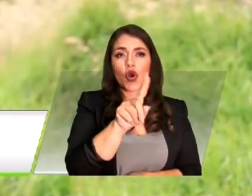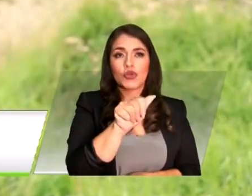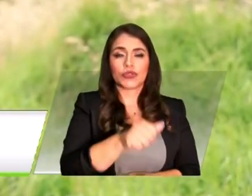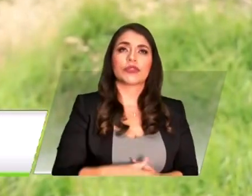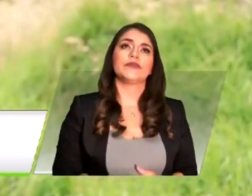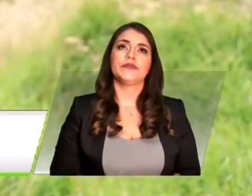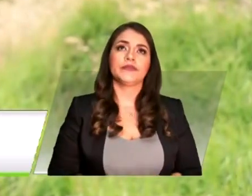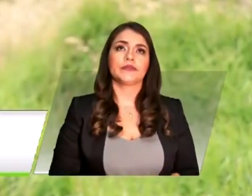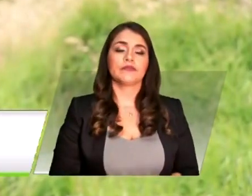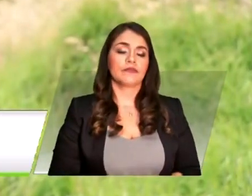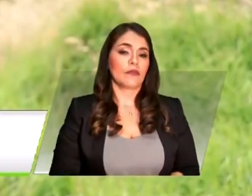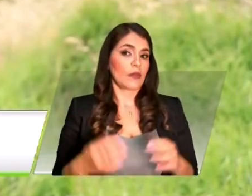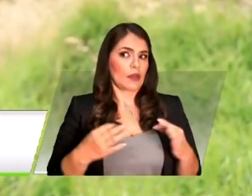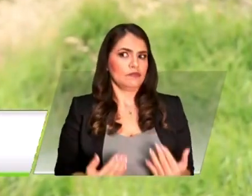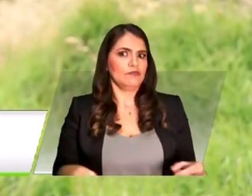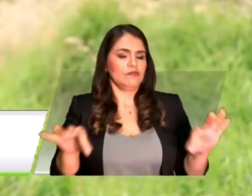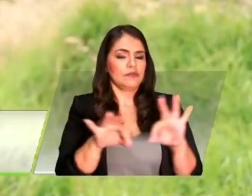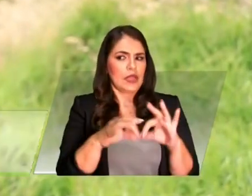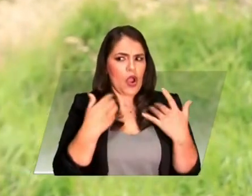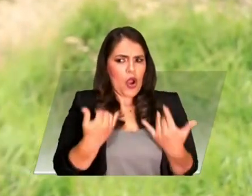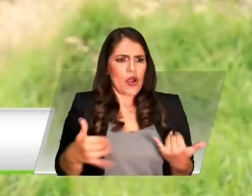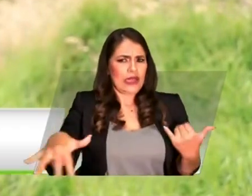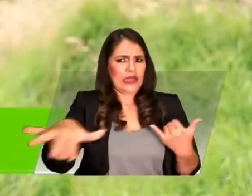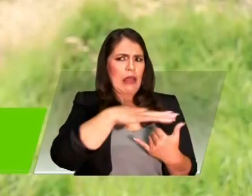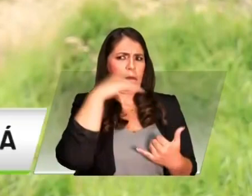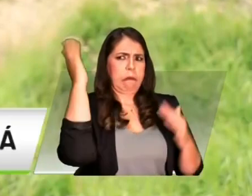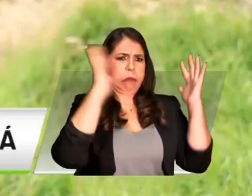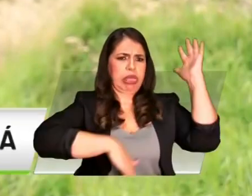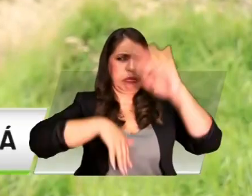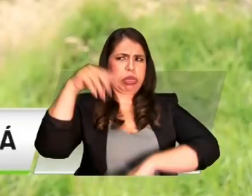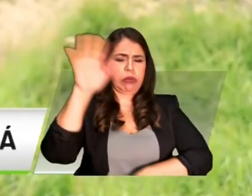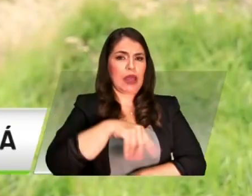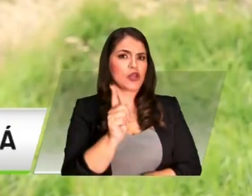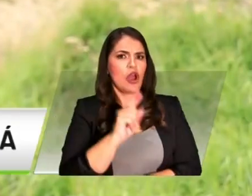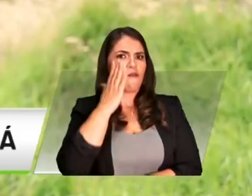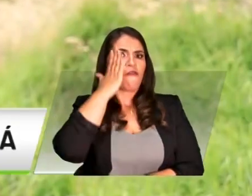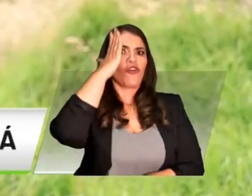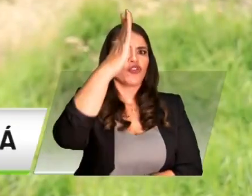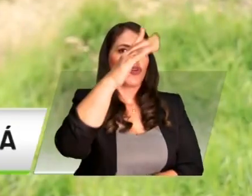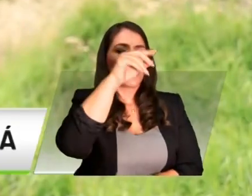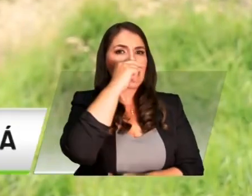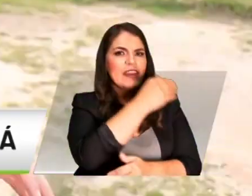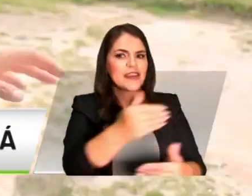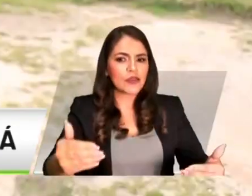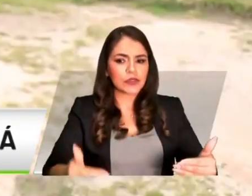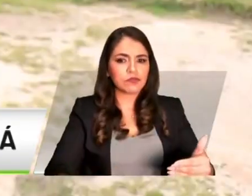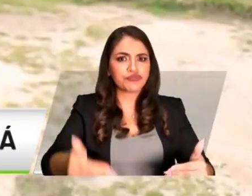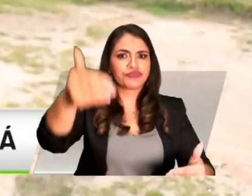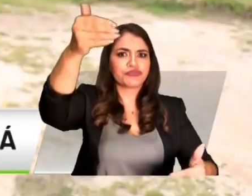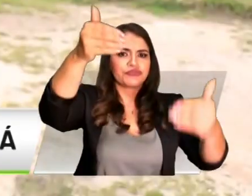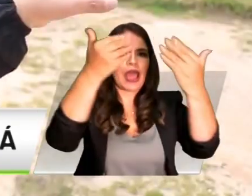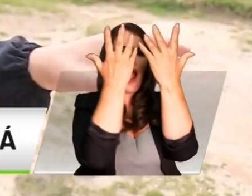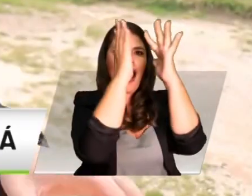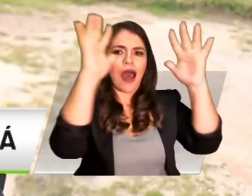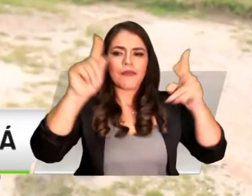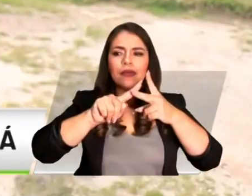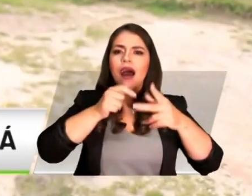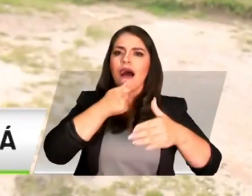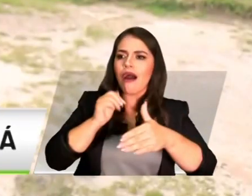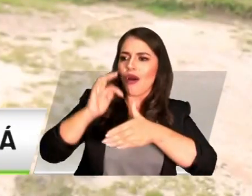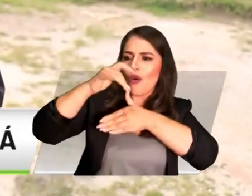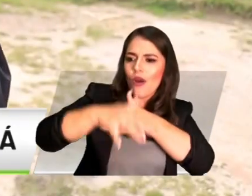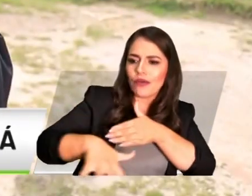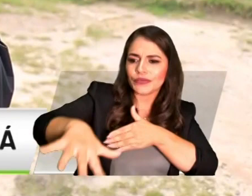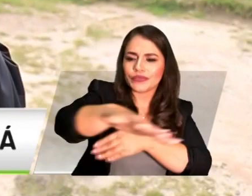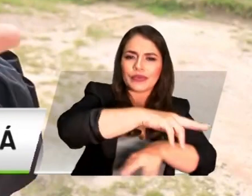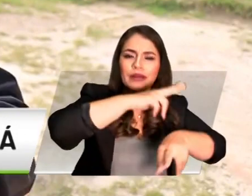futuras generaciones puedan ver árboles y agua y disfruten de todos los recursos naturales. Desde este lugar se espera la